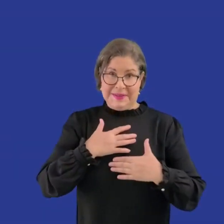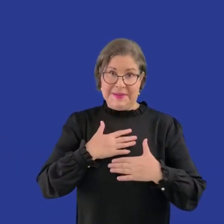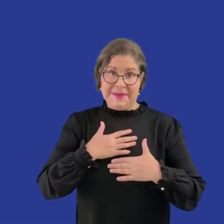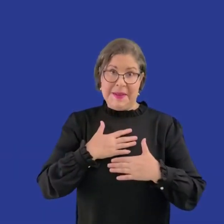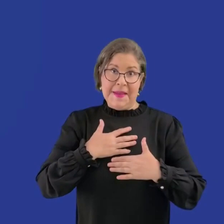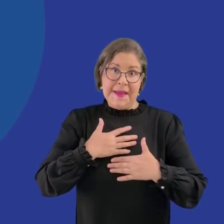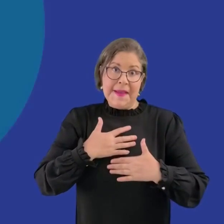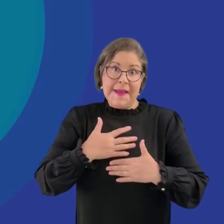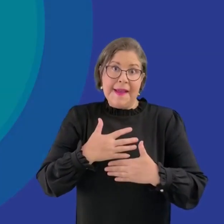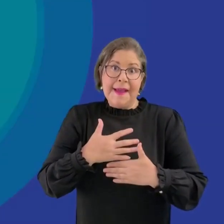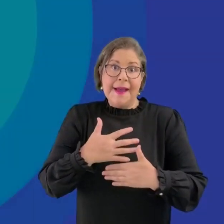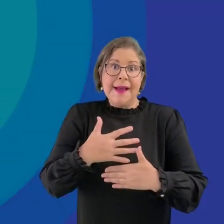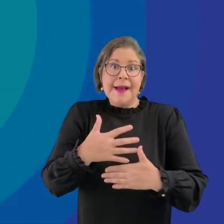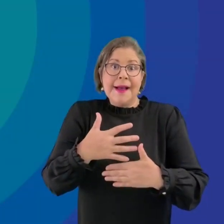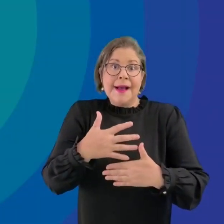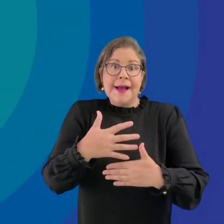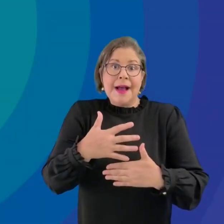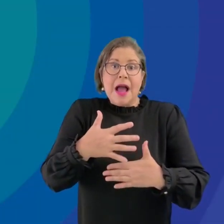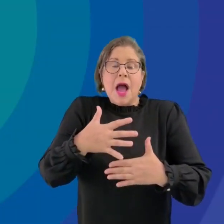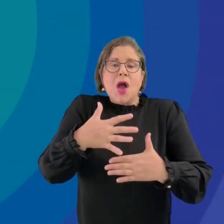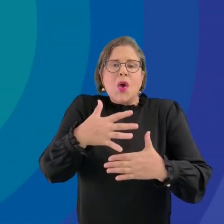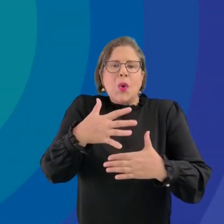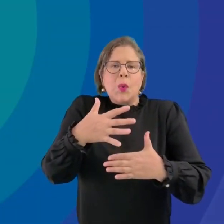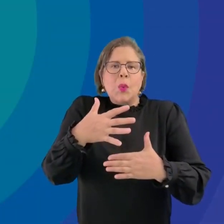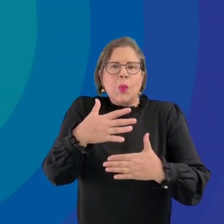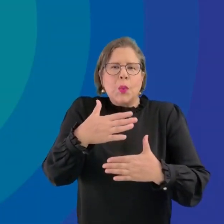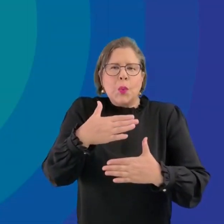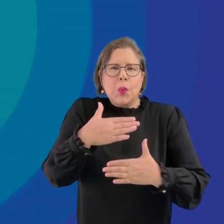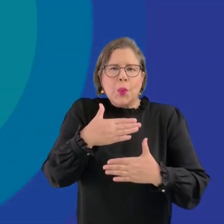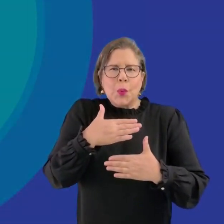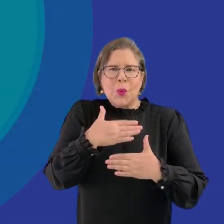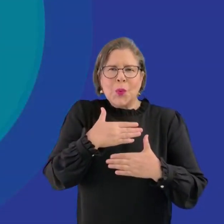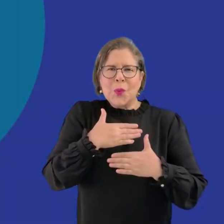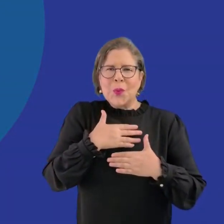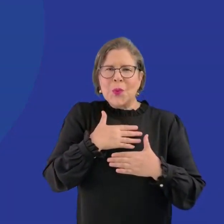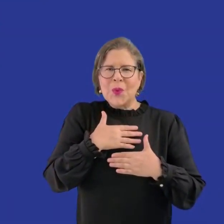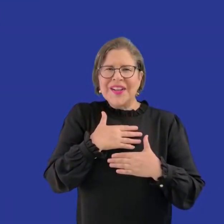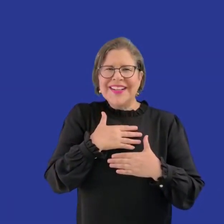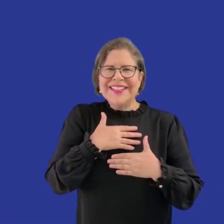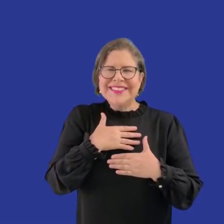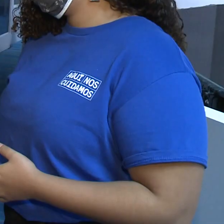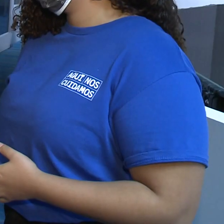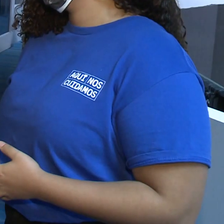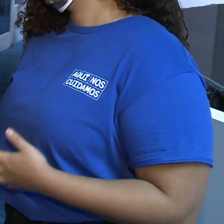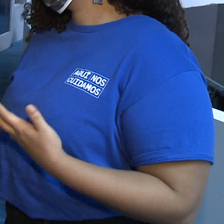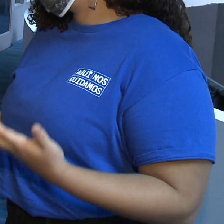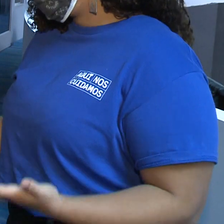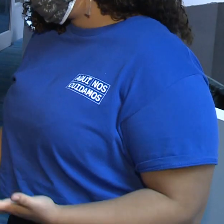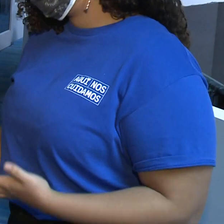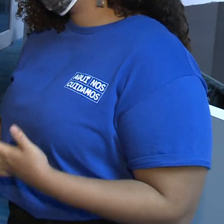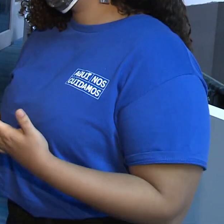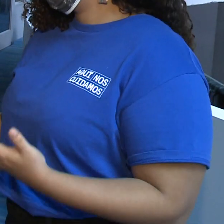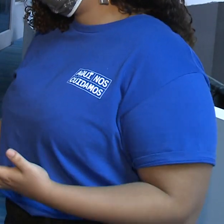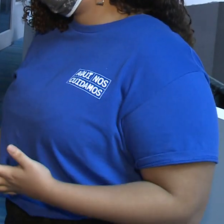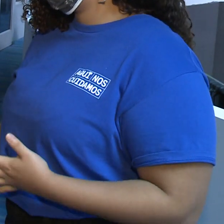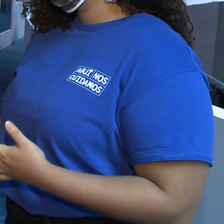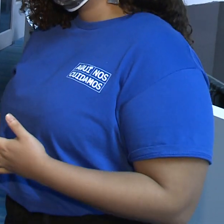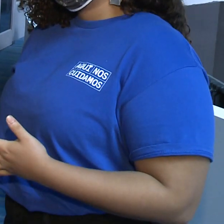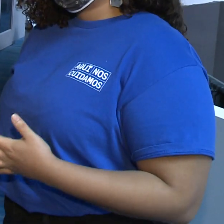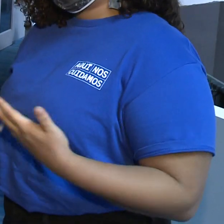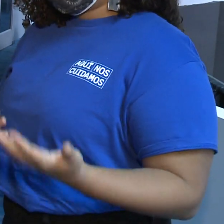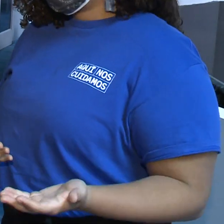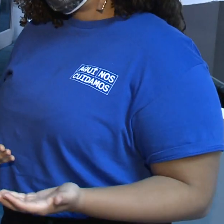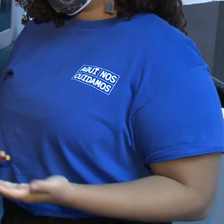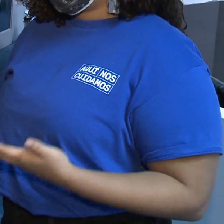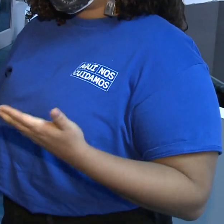herramientas prácticas científicas relevantes para el cuido de la salud mental y emocional étnica ayala rosado